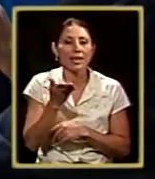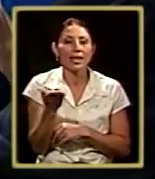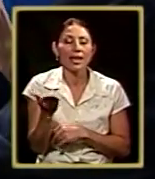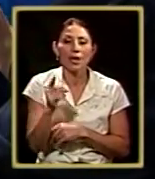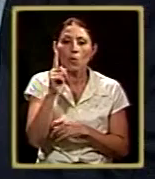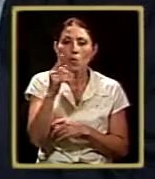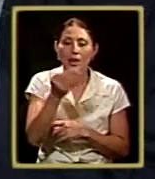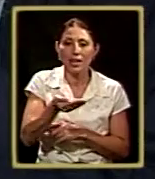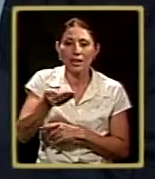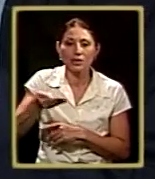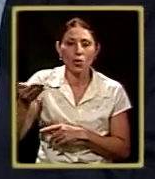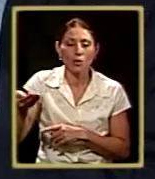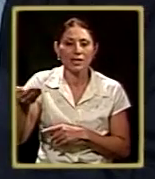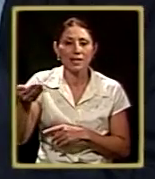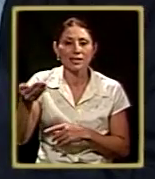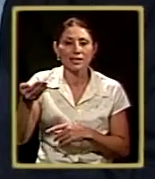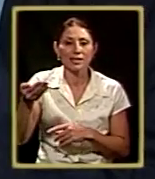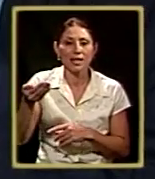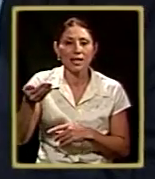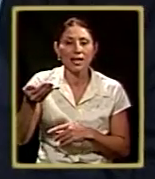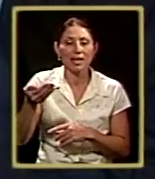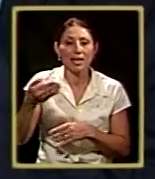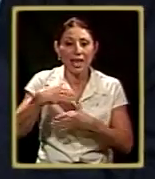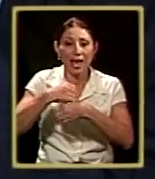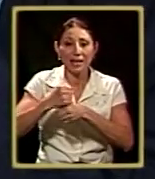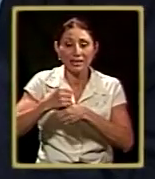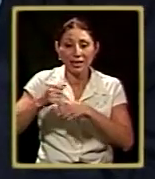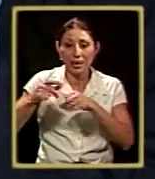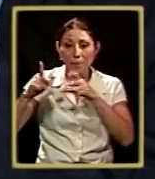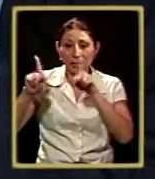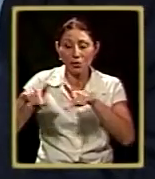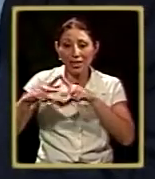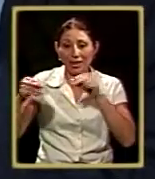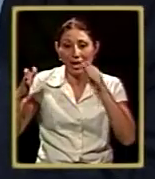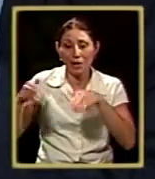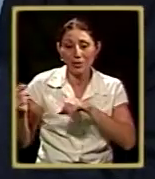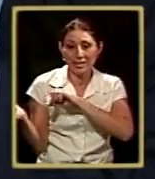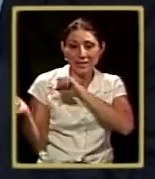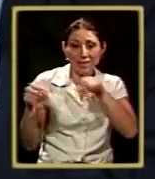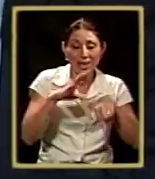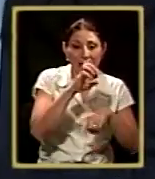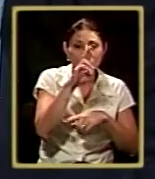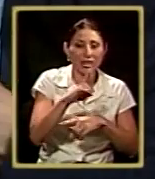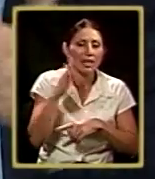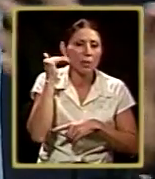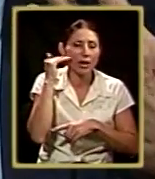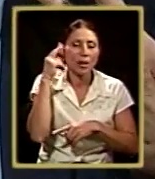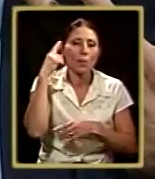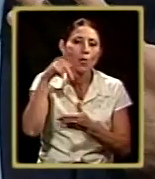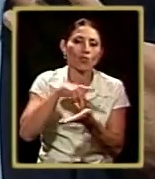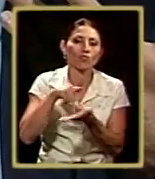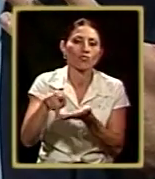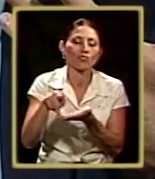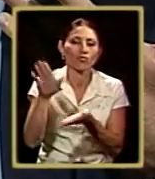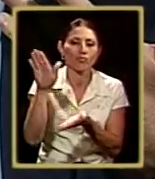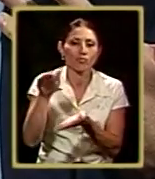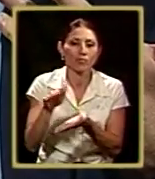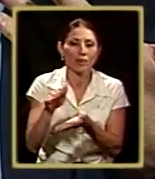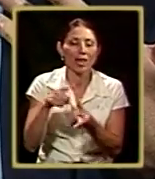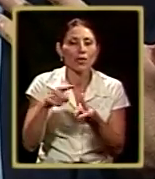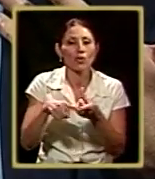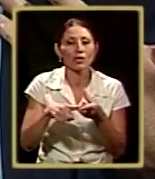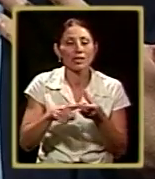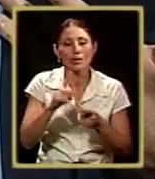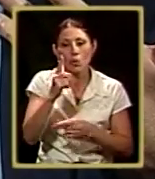las cosas por las que los hace venirse hacia acá es los salarios, y entonces una de las cosas que debe ser